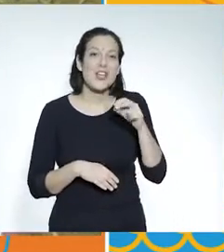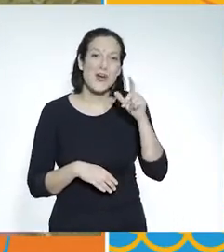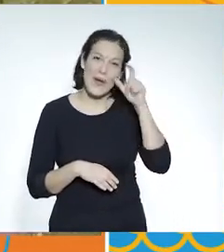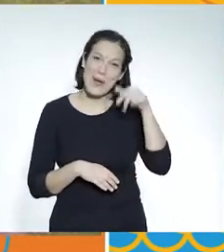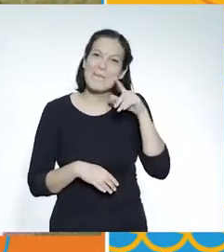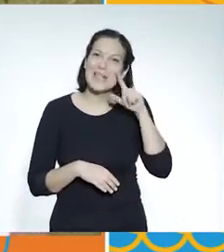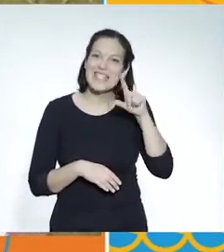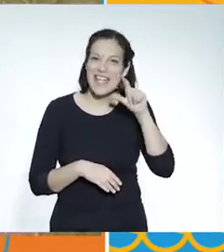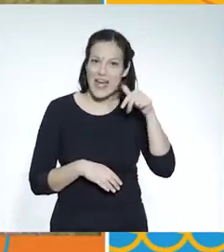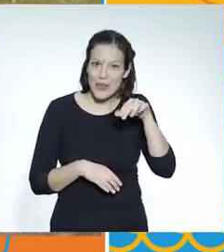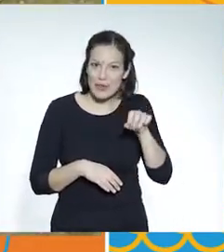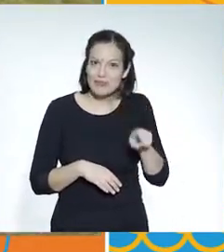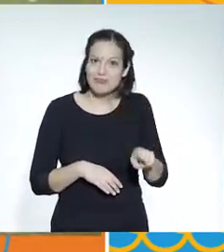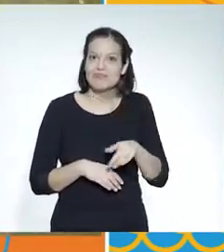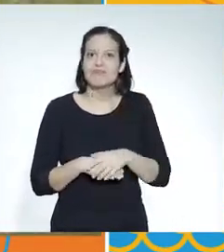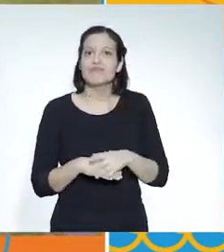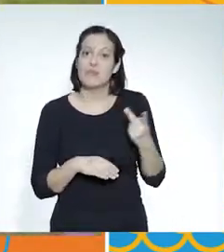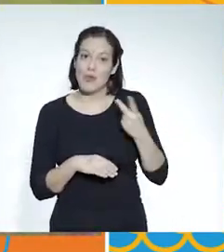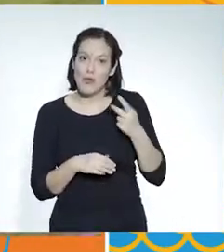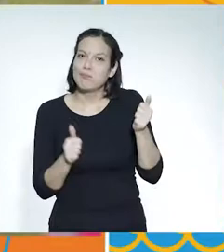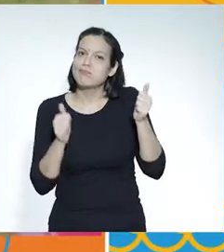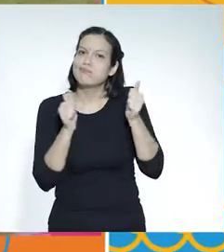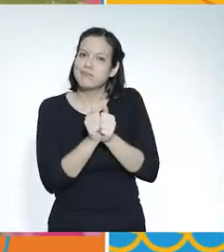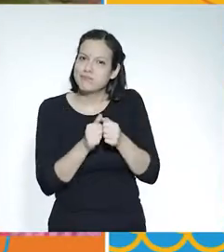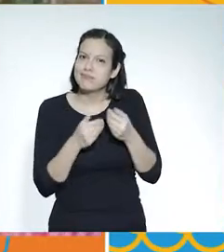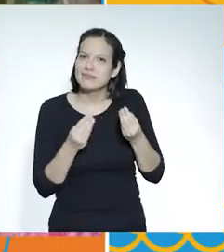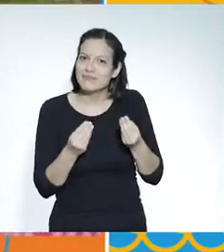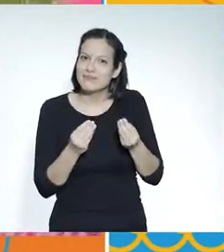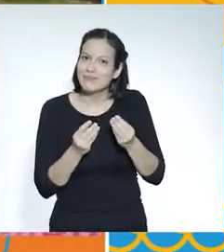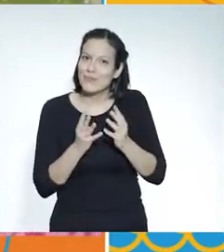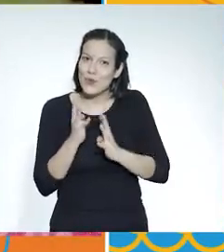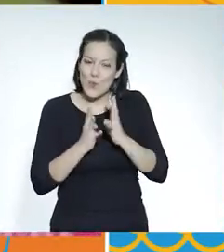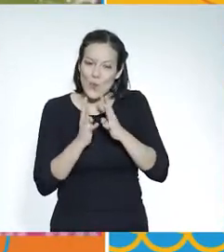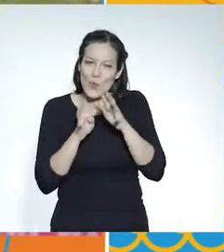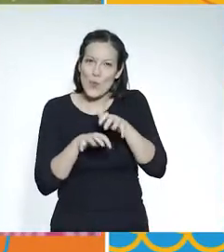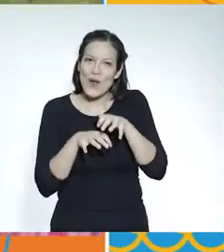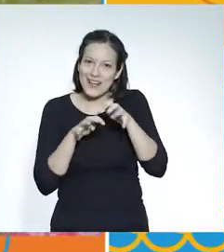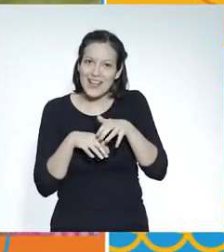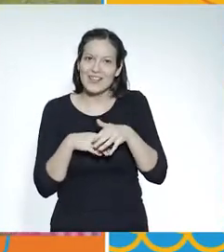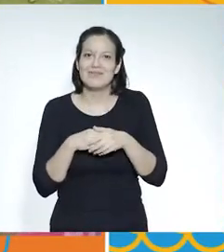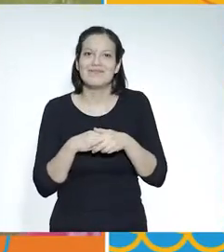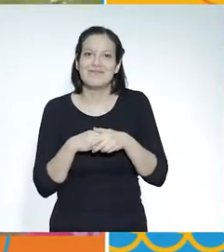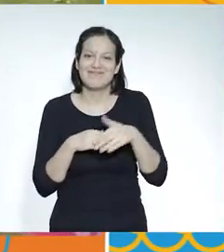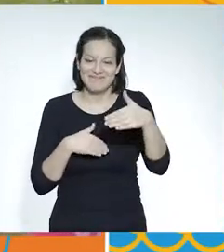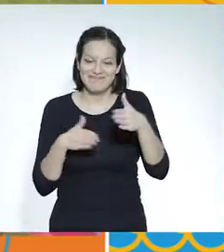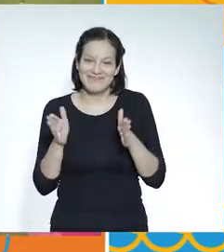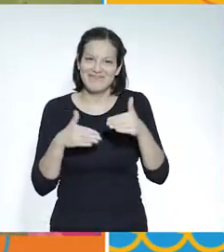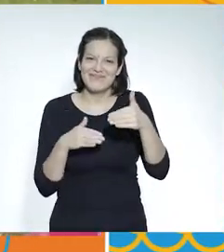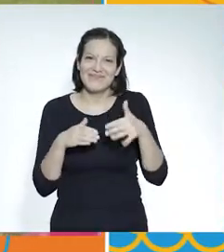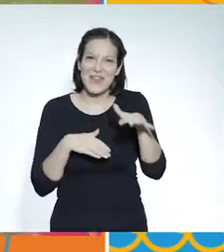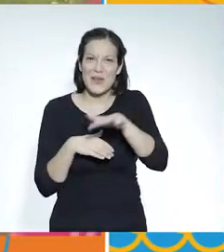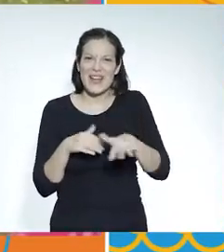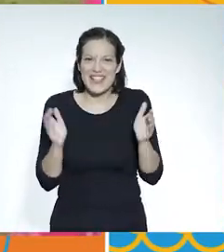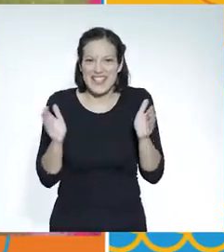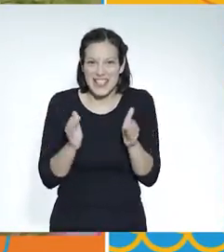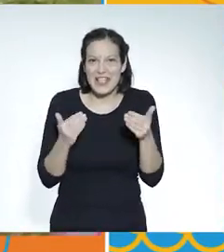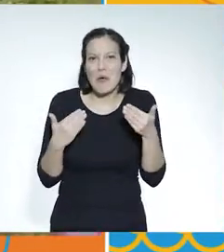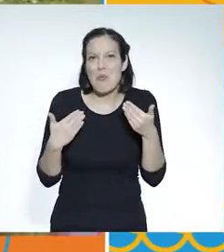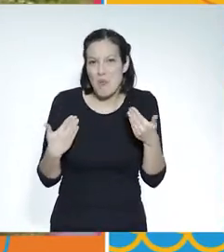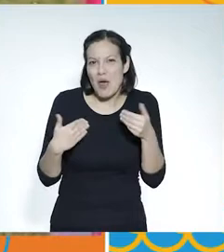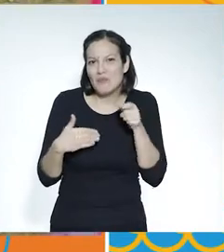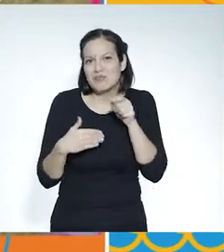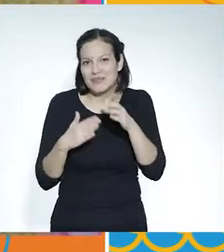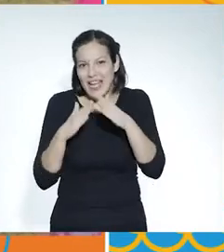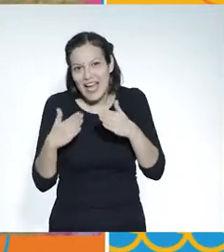Emiliano. Emiliano es mi hijo. Y vamos a hacer juntos una huerta para espacios reducidos que puedan tener